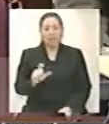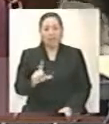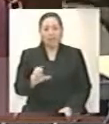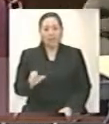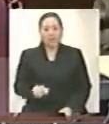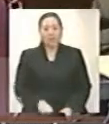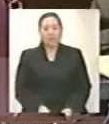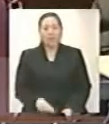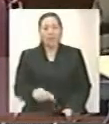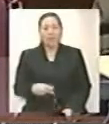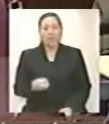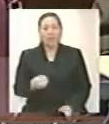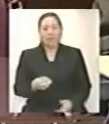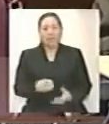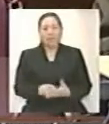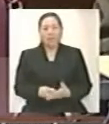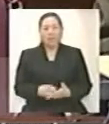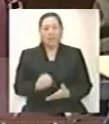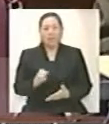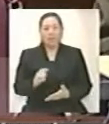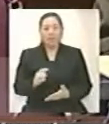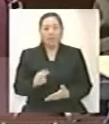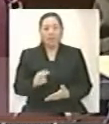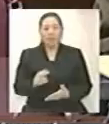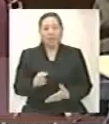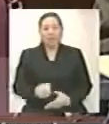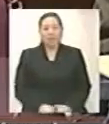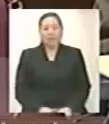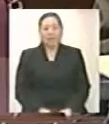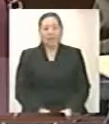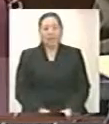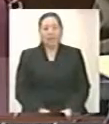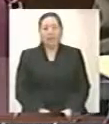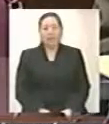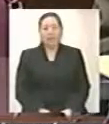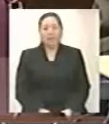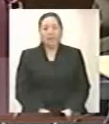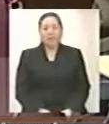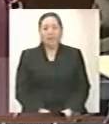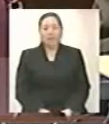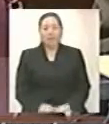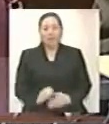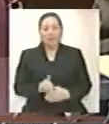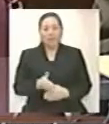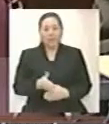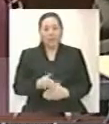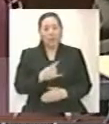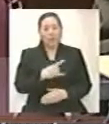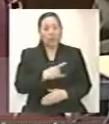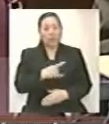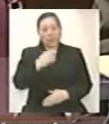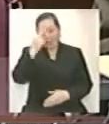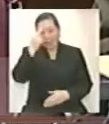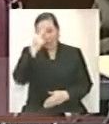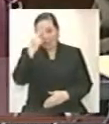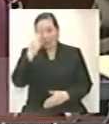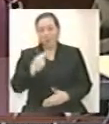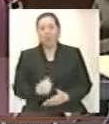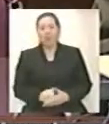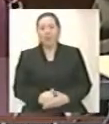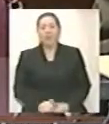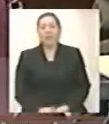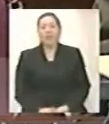hijo de Manuel Dahmer Bellido y Julia Eguaguirre Pridó. Ingresa primero a la Universidad Católica, hasta un